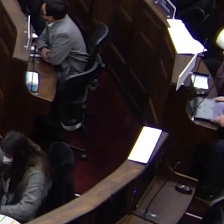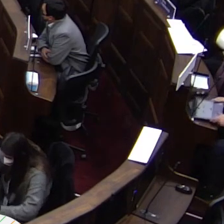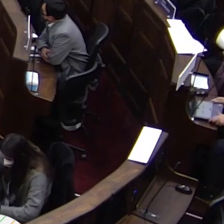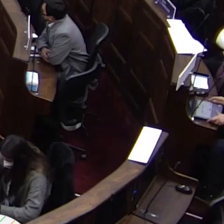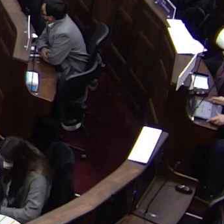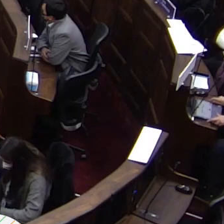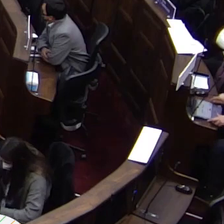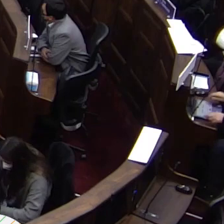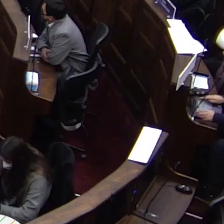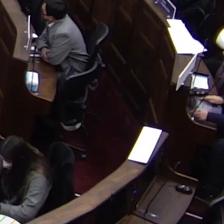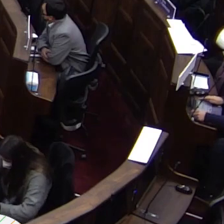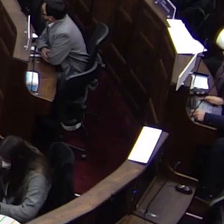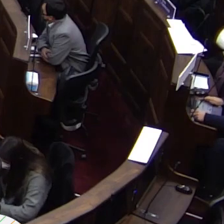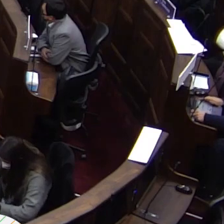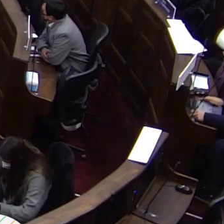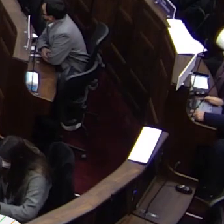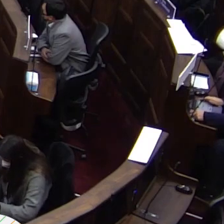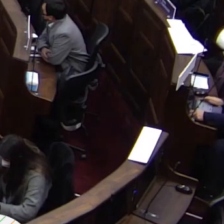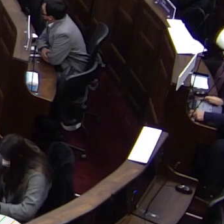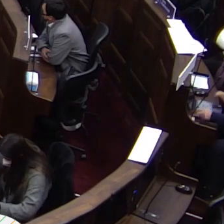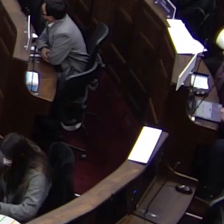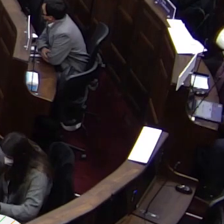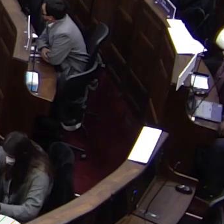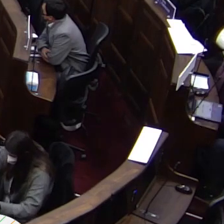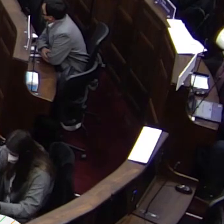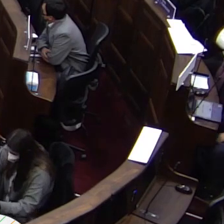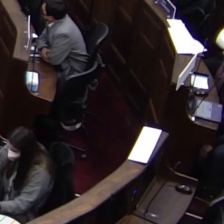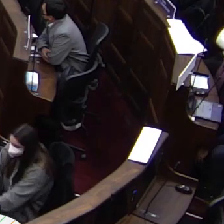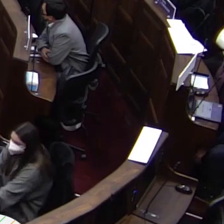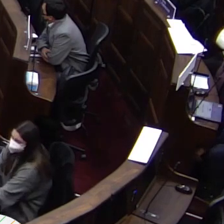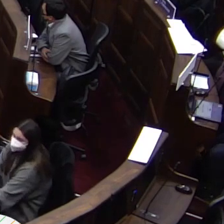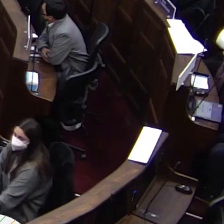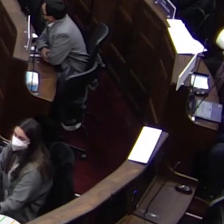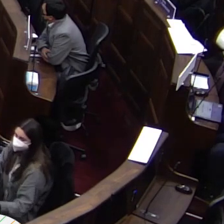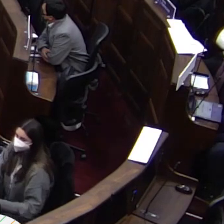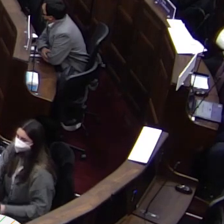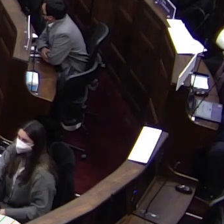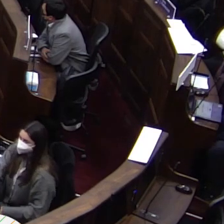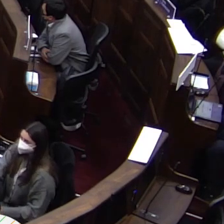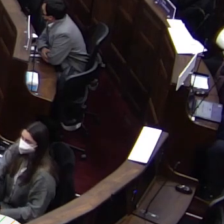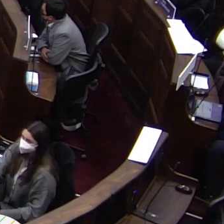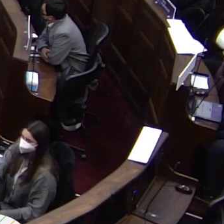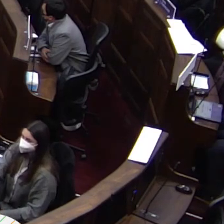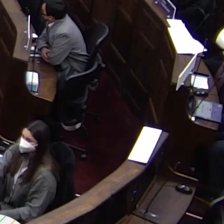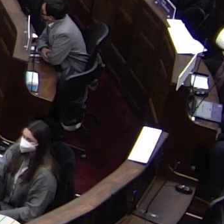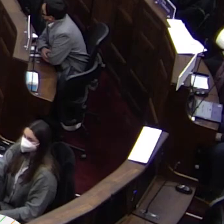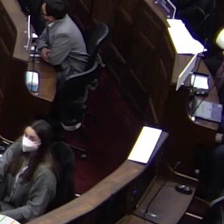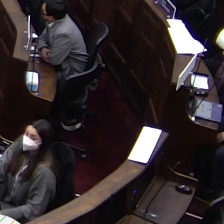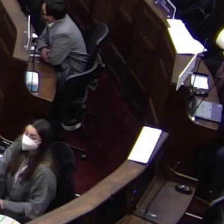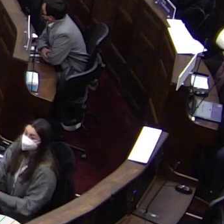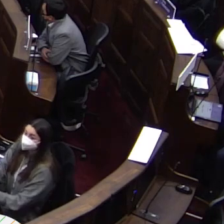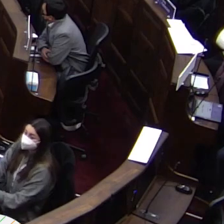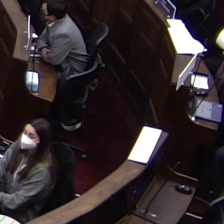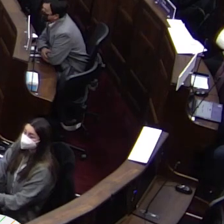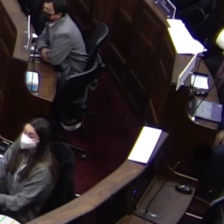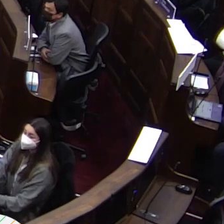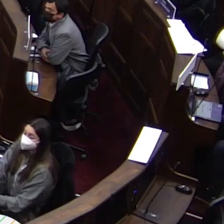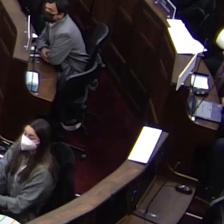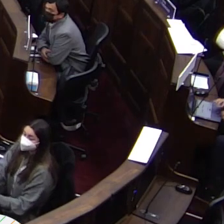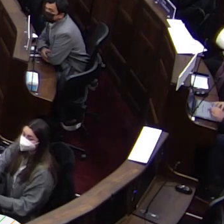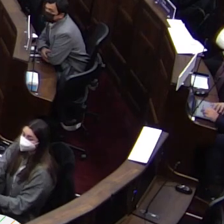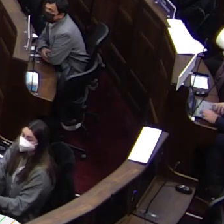sesión. Mis antecedentes están en la Secretaría para efectos de que cualquiera de ustedes o